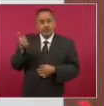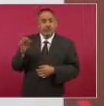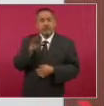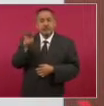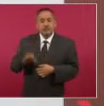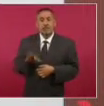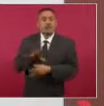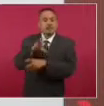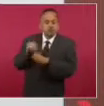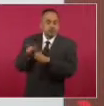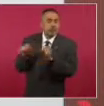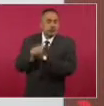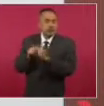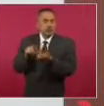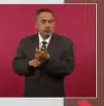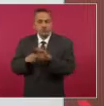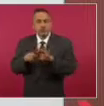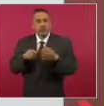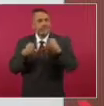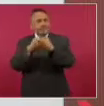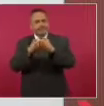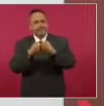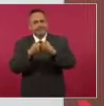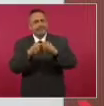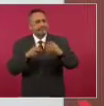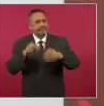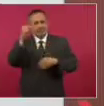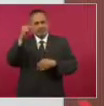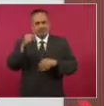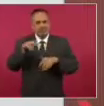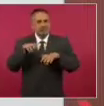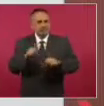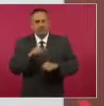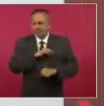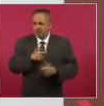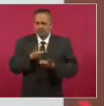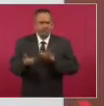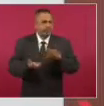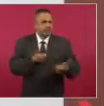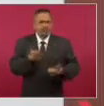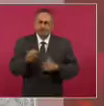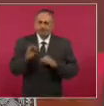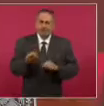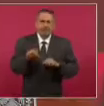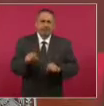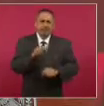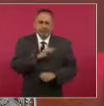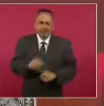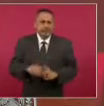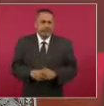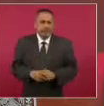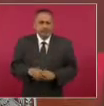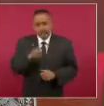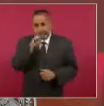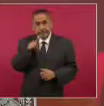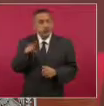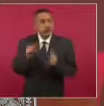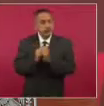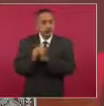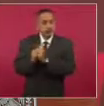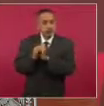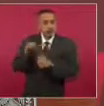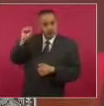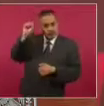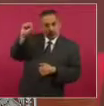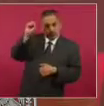186% en la zona libre de la frontera norte. También, de la mano de los sindicatos, avanzamos en